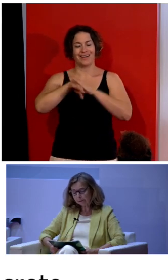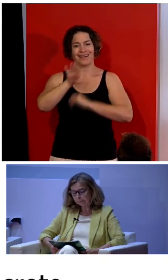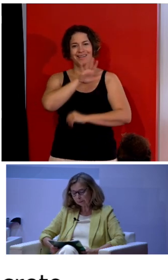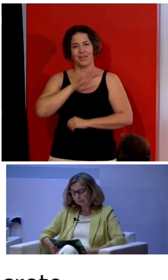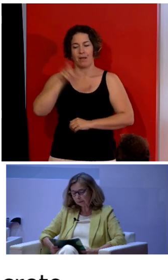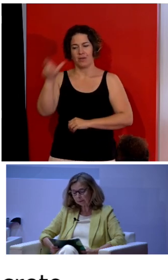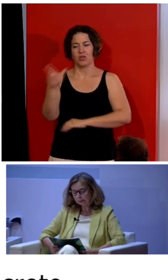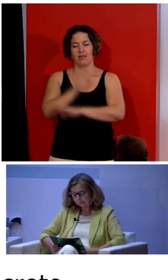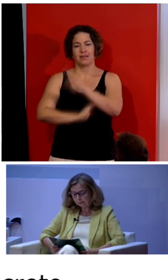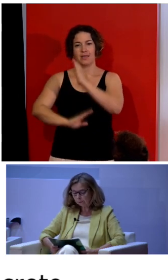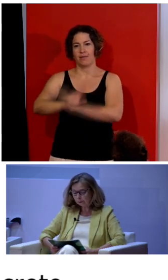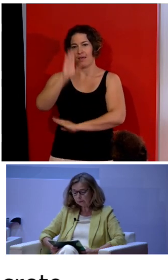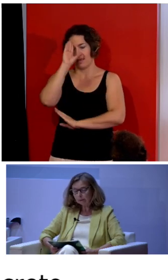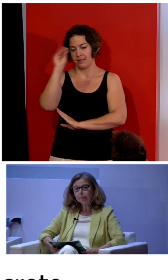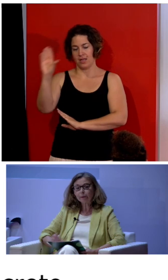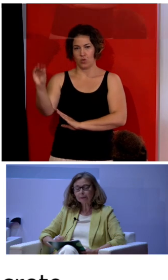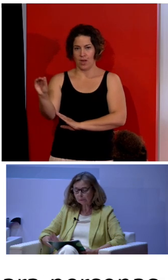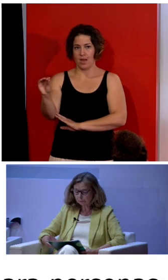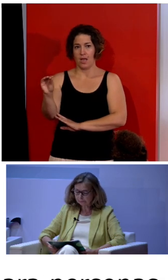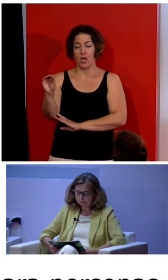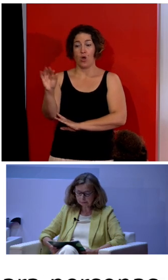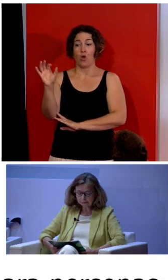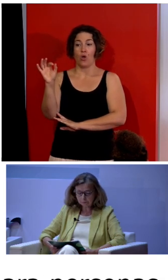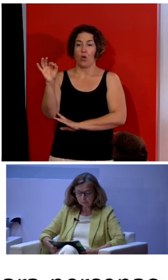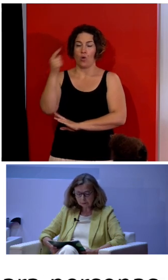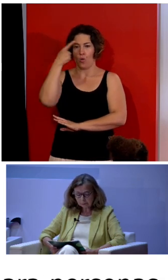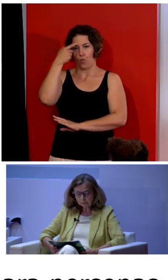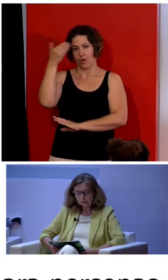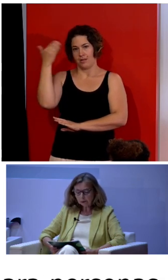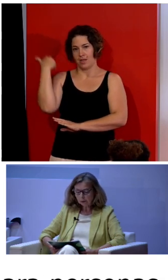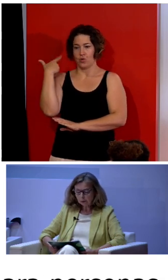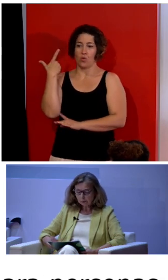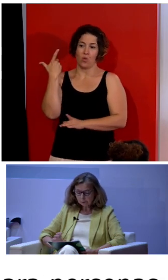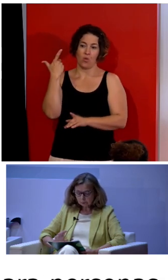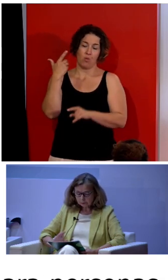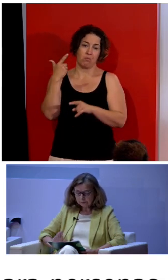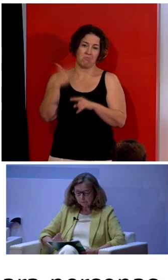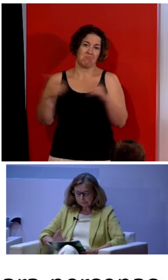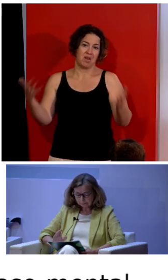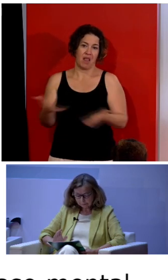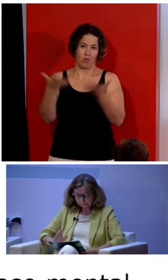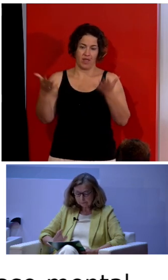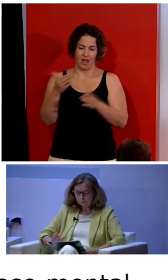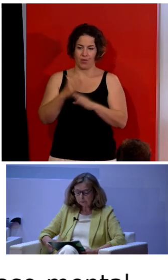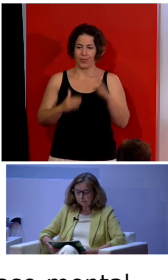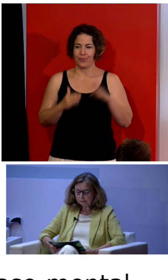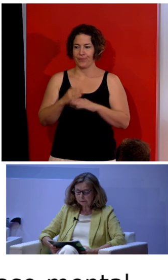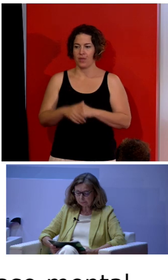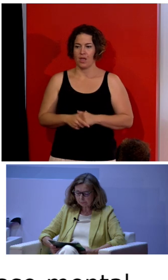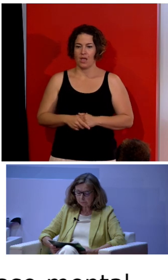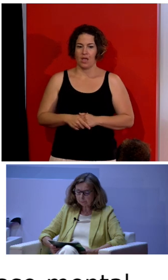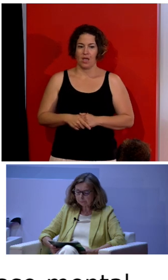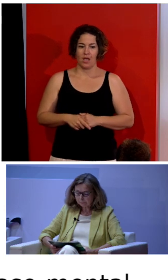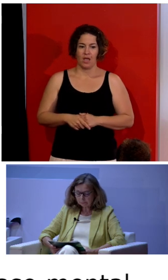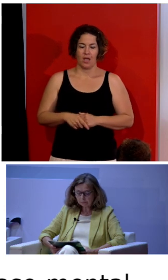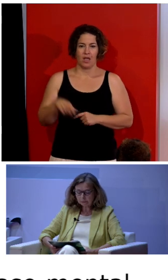con discapacidad intelectual por retraso mental leve o moderado, colectivo para, este último para el que se